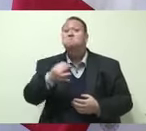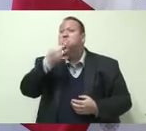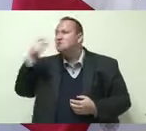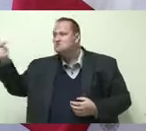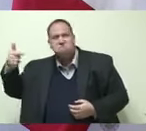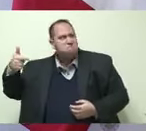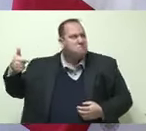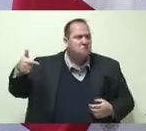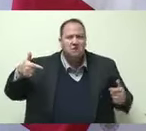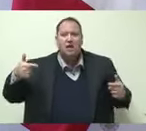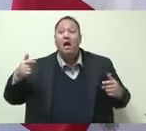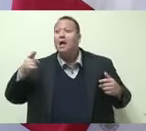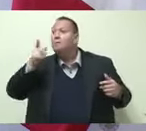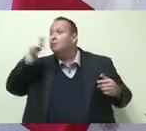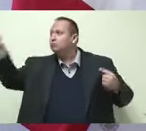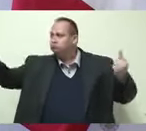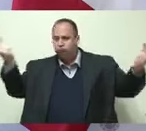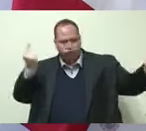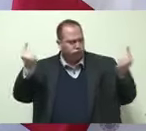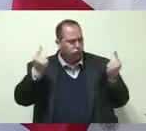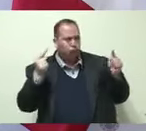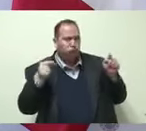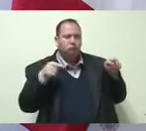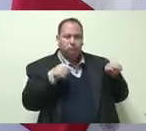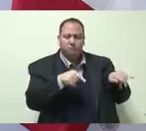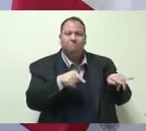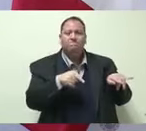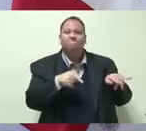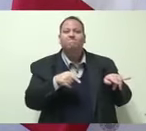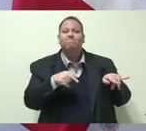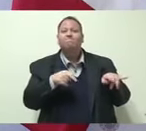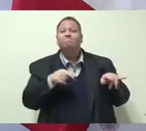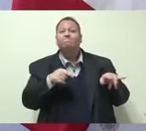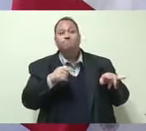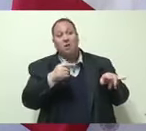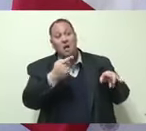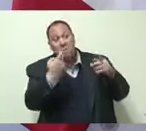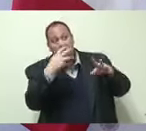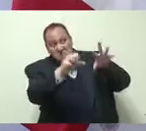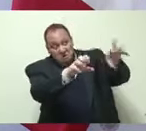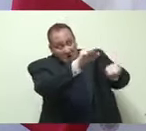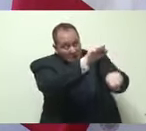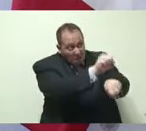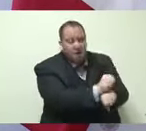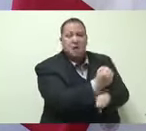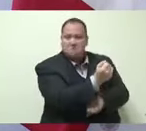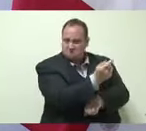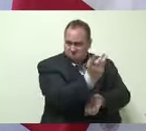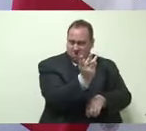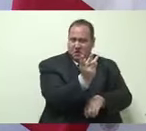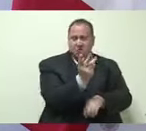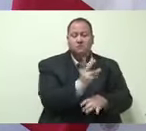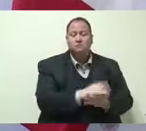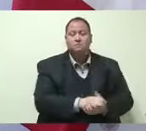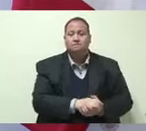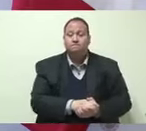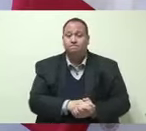y coordinada de las instituciones de seguridad es que se logran intervenir a diversas personas, como comentamos, y